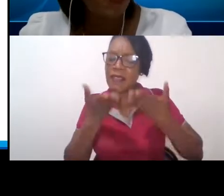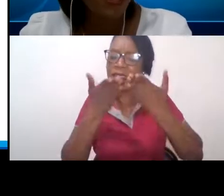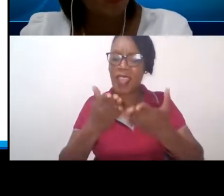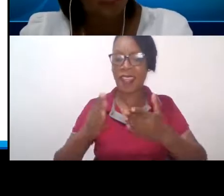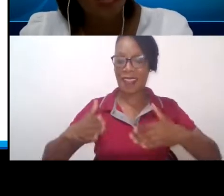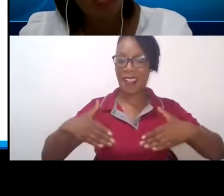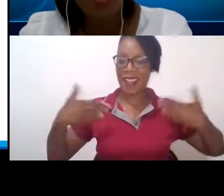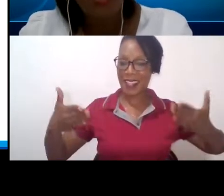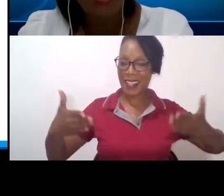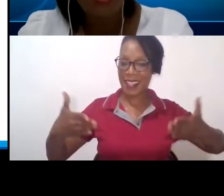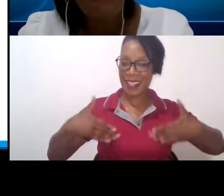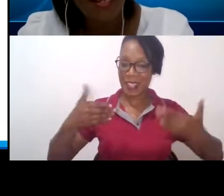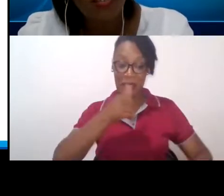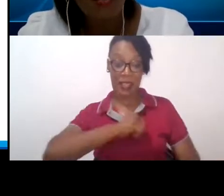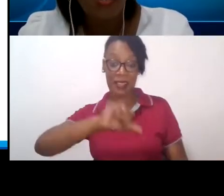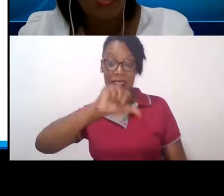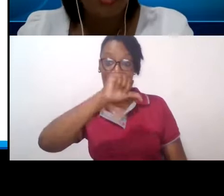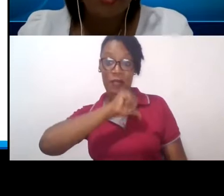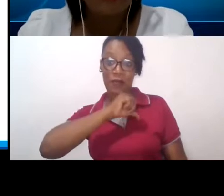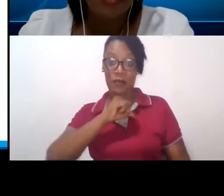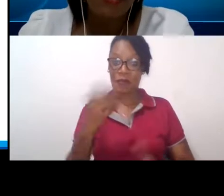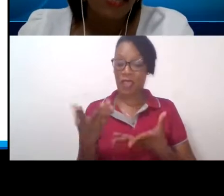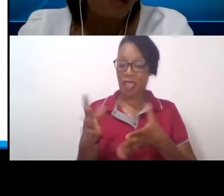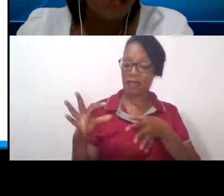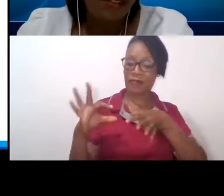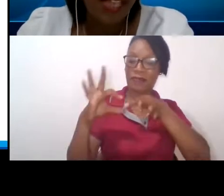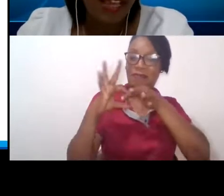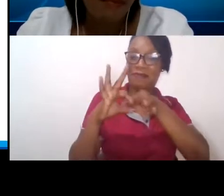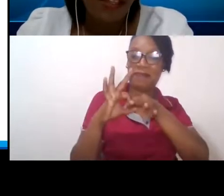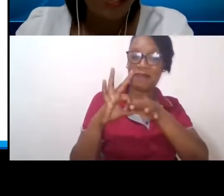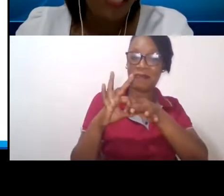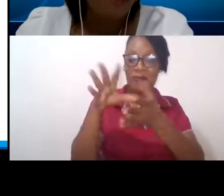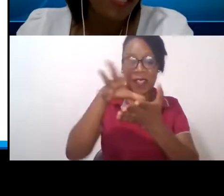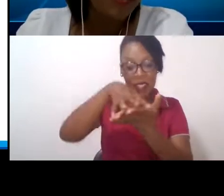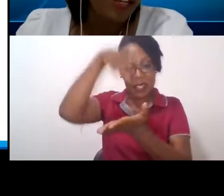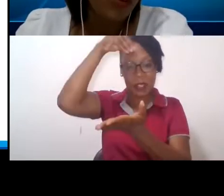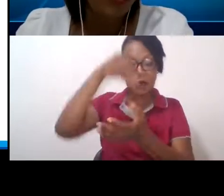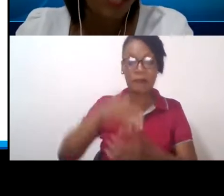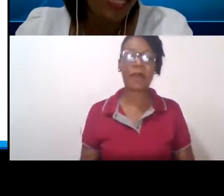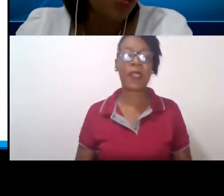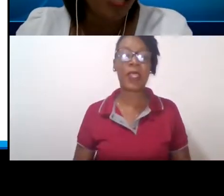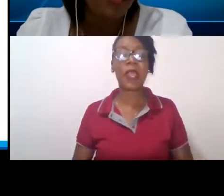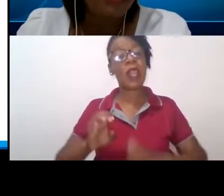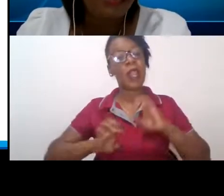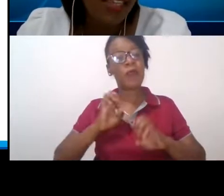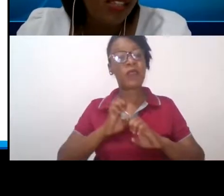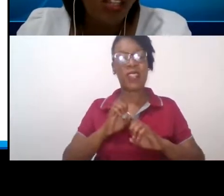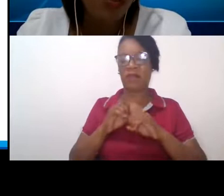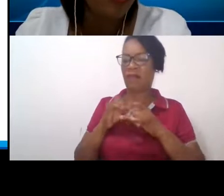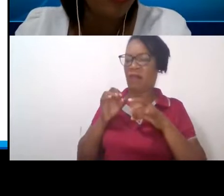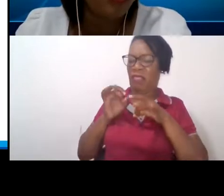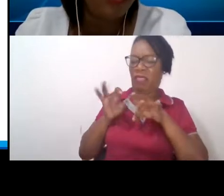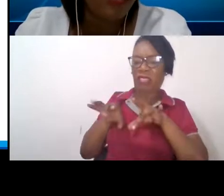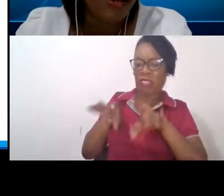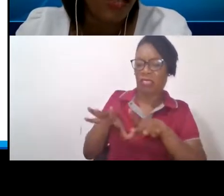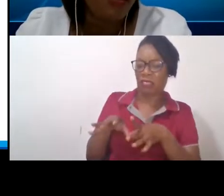eso pueda propiciar una actitud de afiliación hacia el aprendizaje. También está la emoción del asco, que es intenso, es